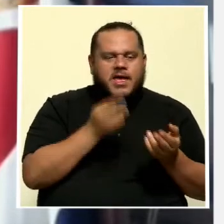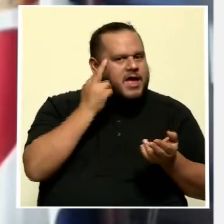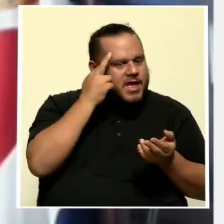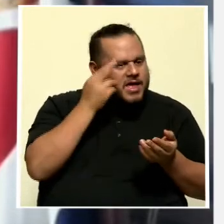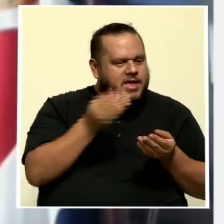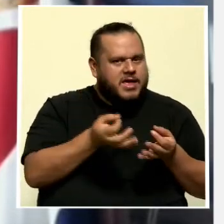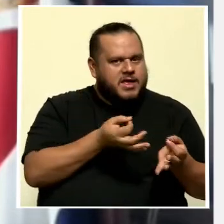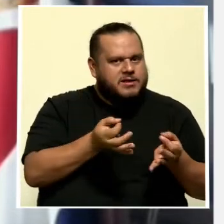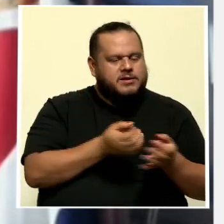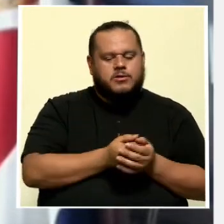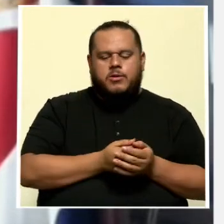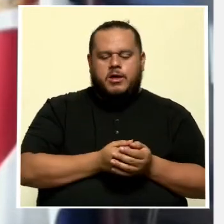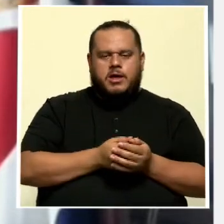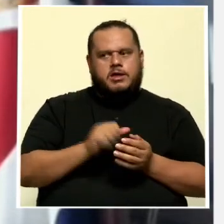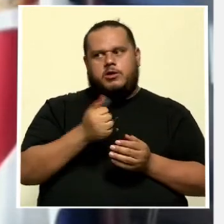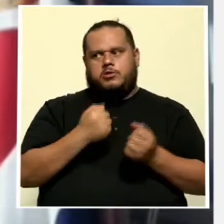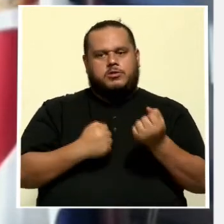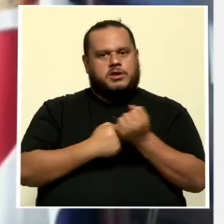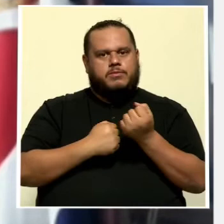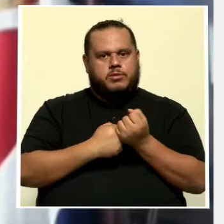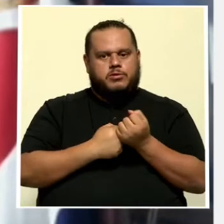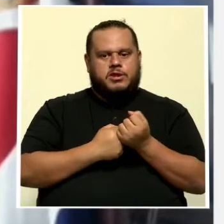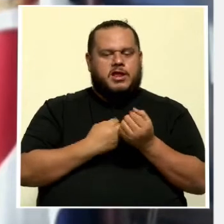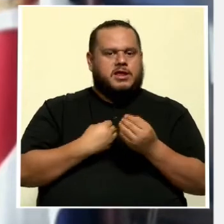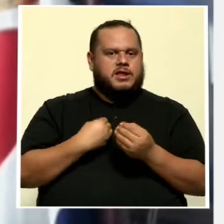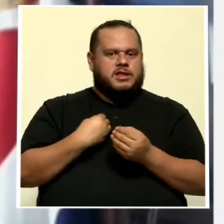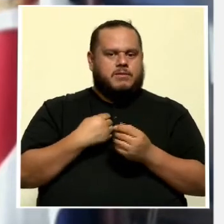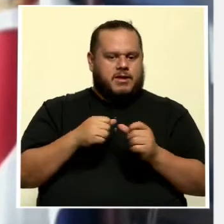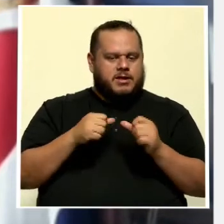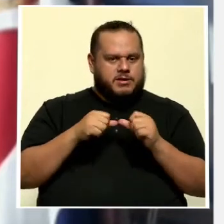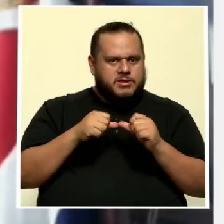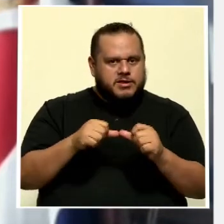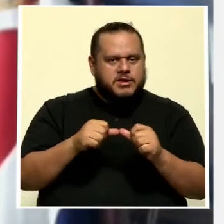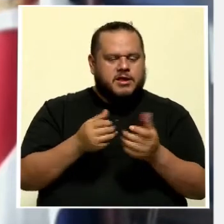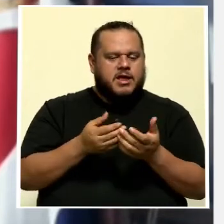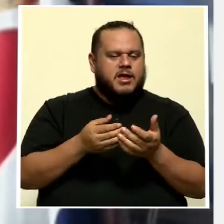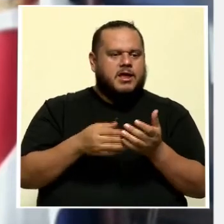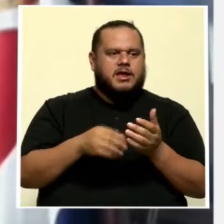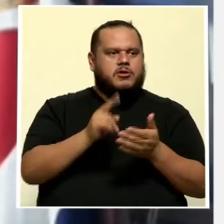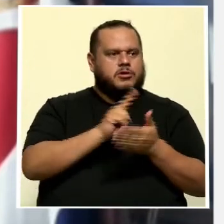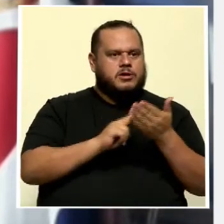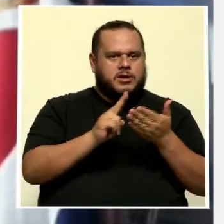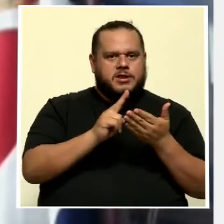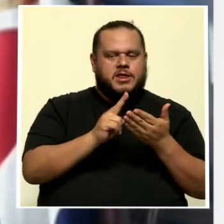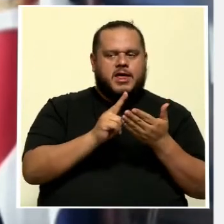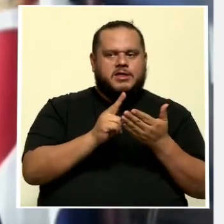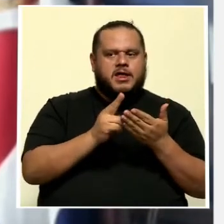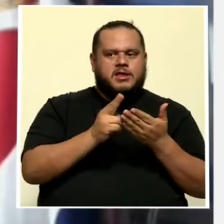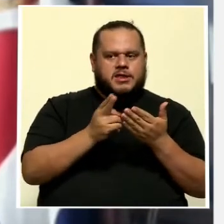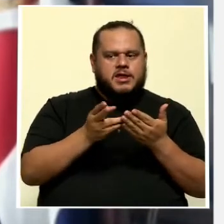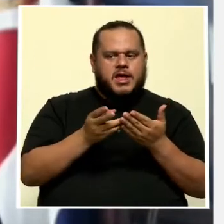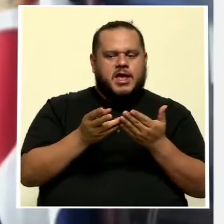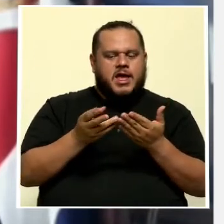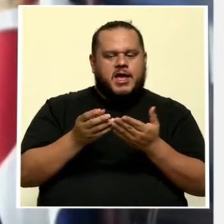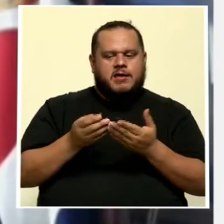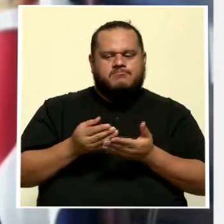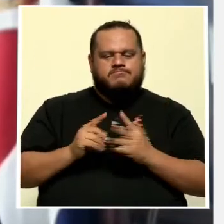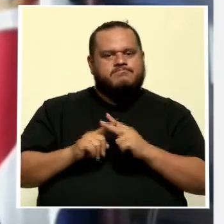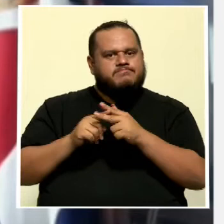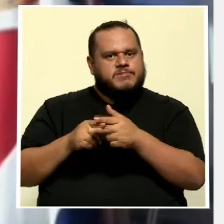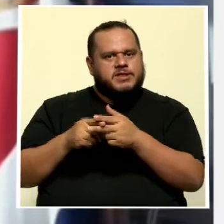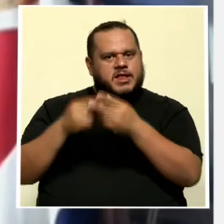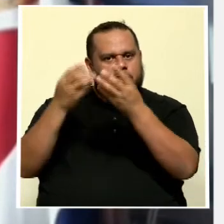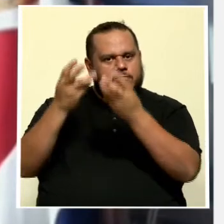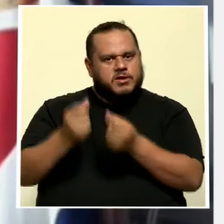otros apoyos que si se siguen dando, si las universidades siguen tutelando colegios científicos, pues el promedio de lo que puede disponerse